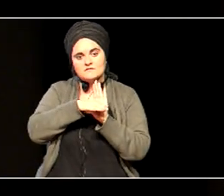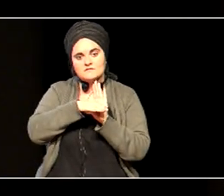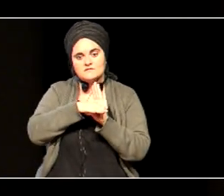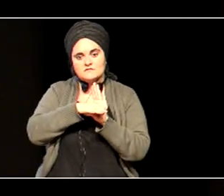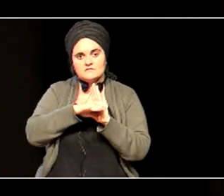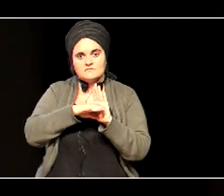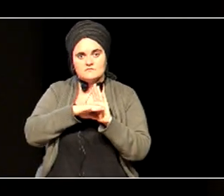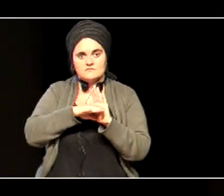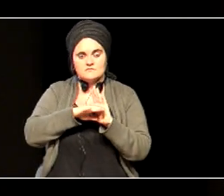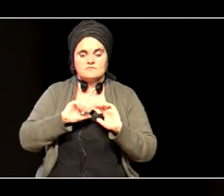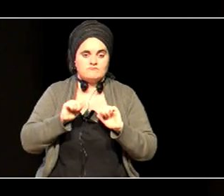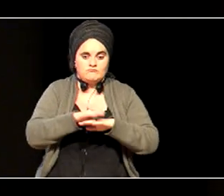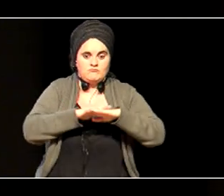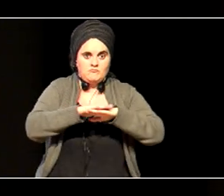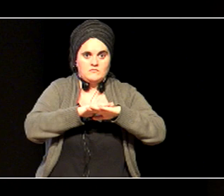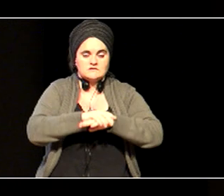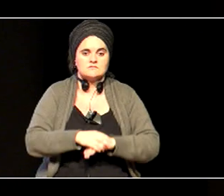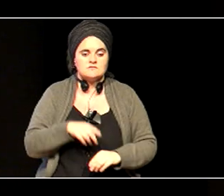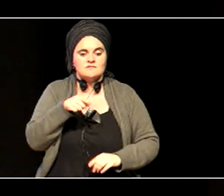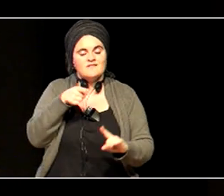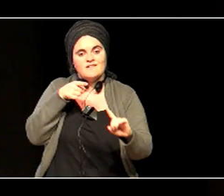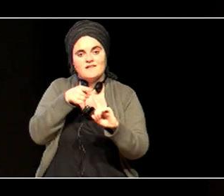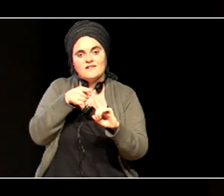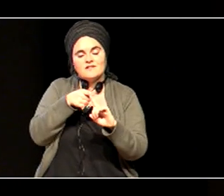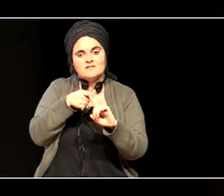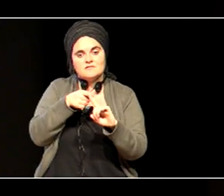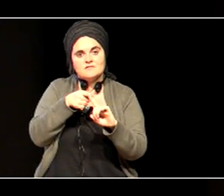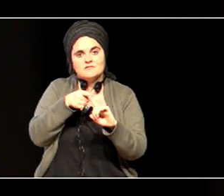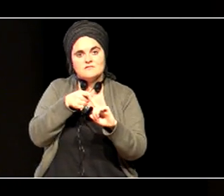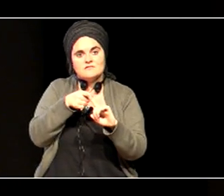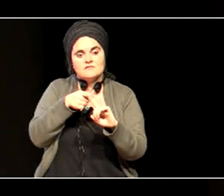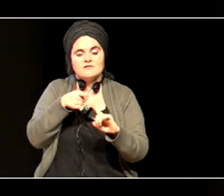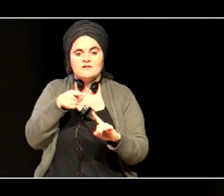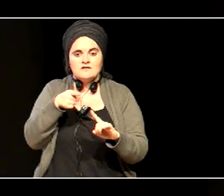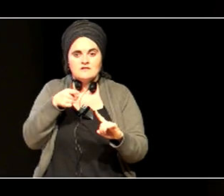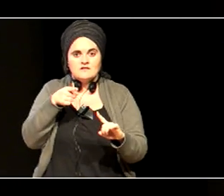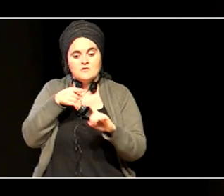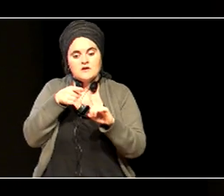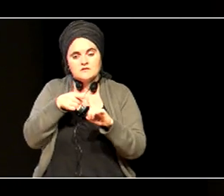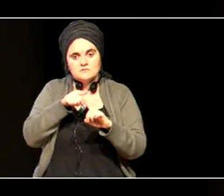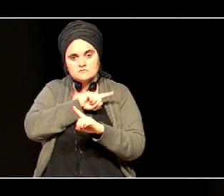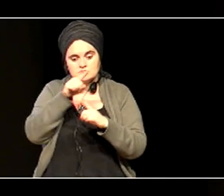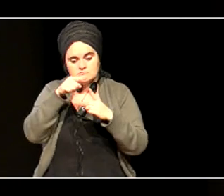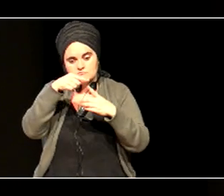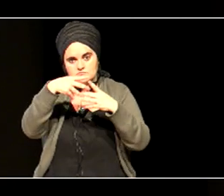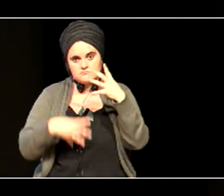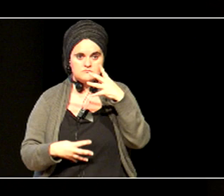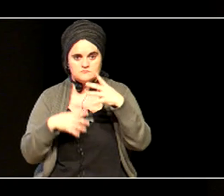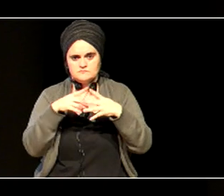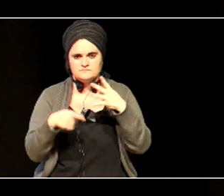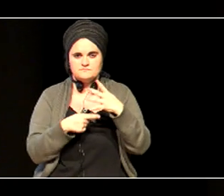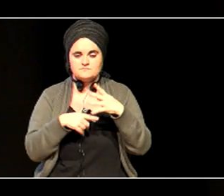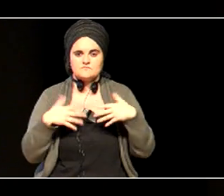Zeintzu dira, elburu onen baitan ditugun berariazko elburuak. Ondodak izuenex eta